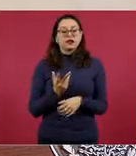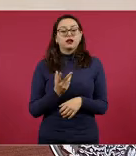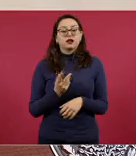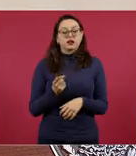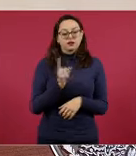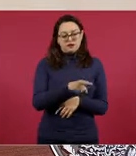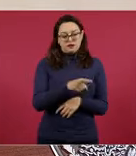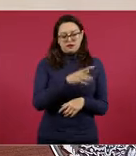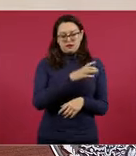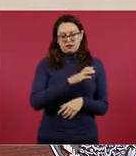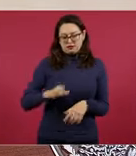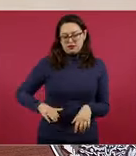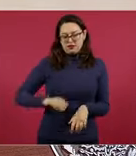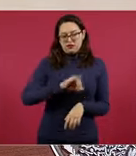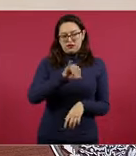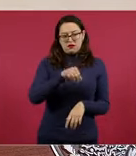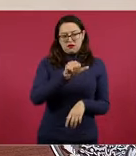Jaime